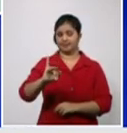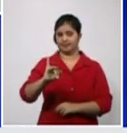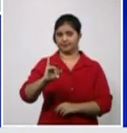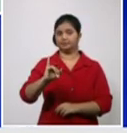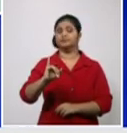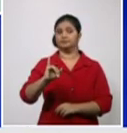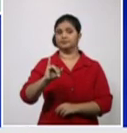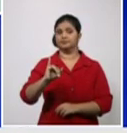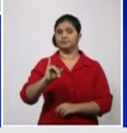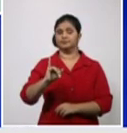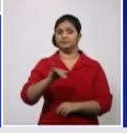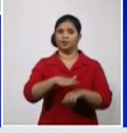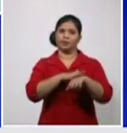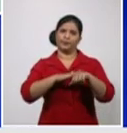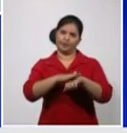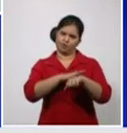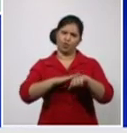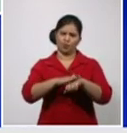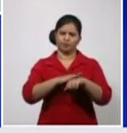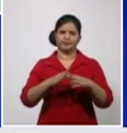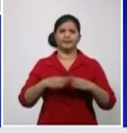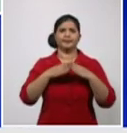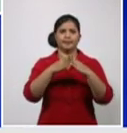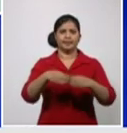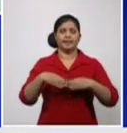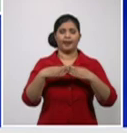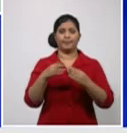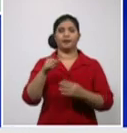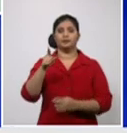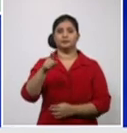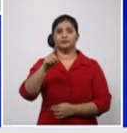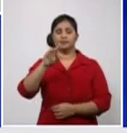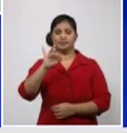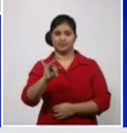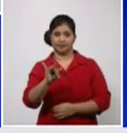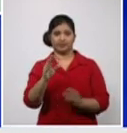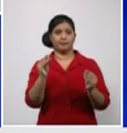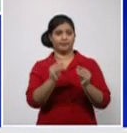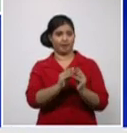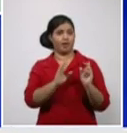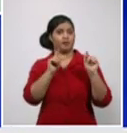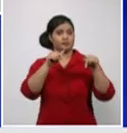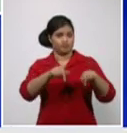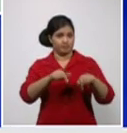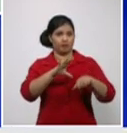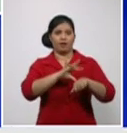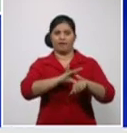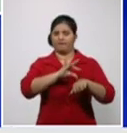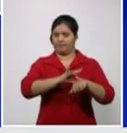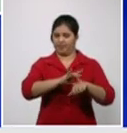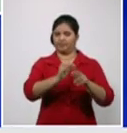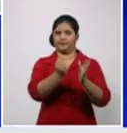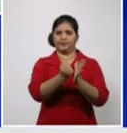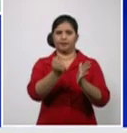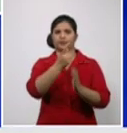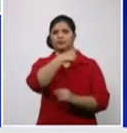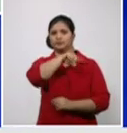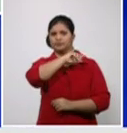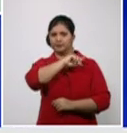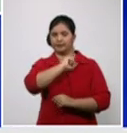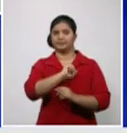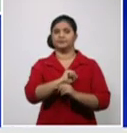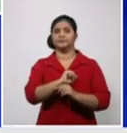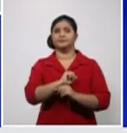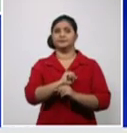en Granma 17 pacientes autóctonos diagnosticados ayer, Manzanillo con 7, Bayamo